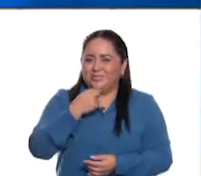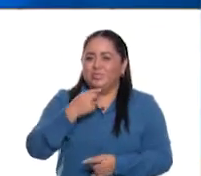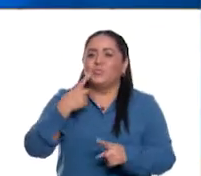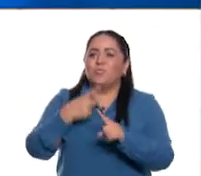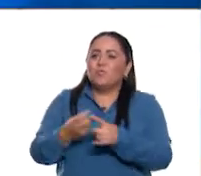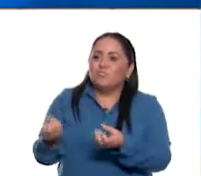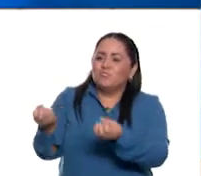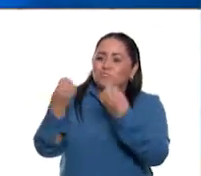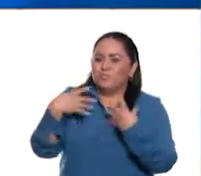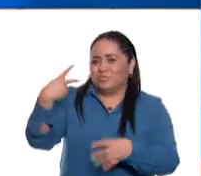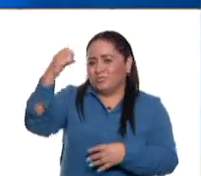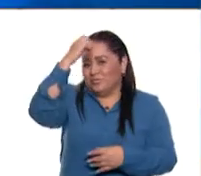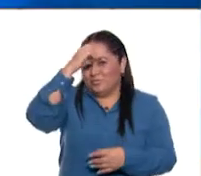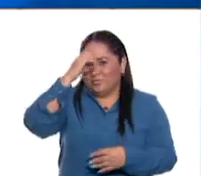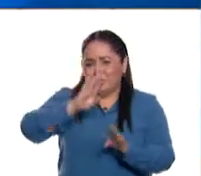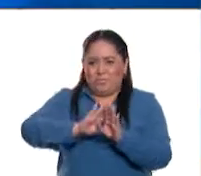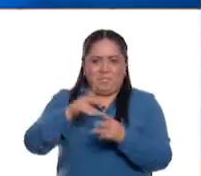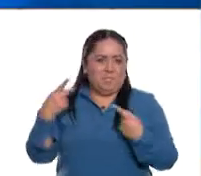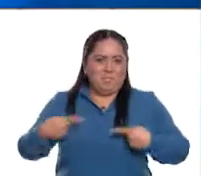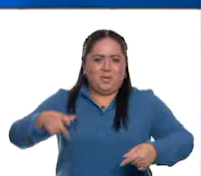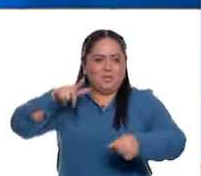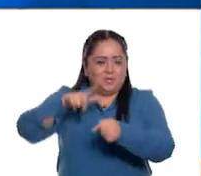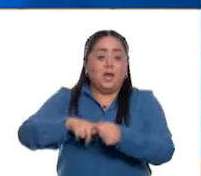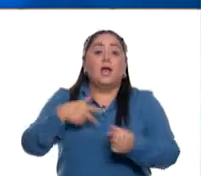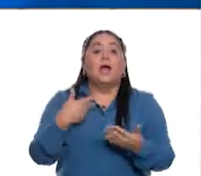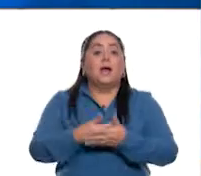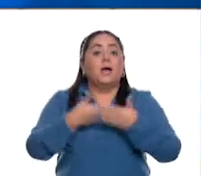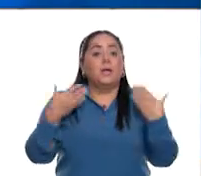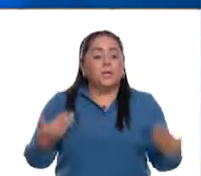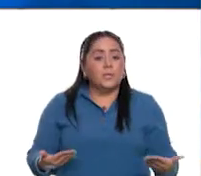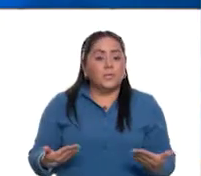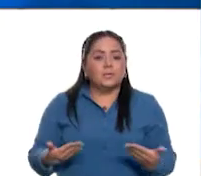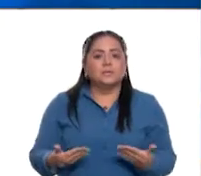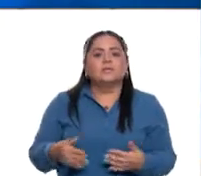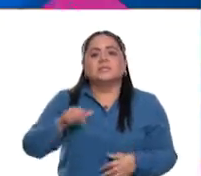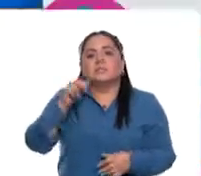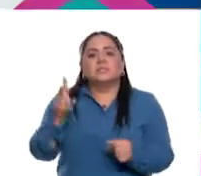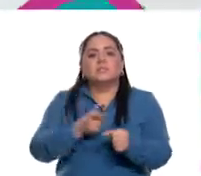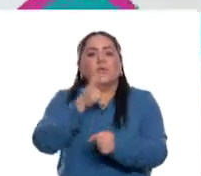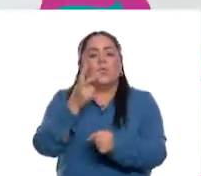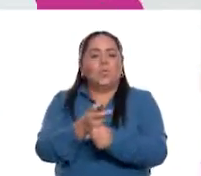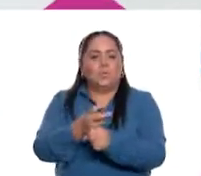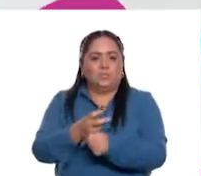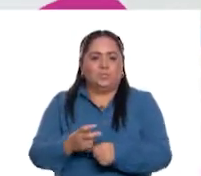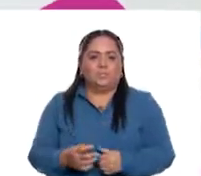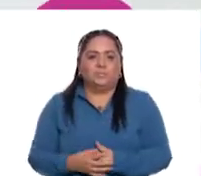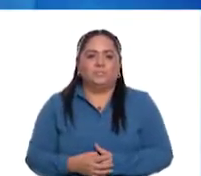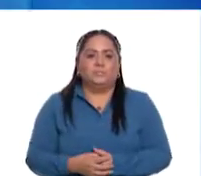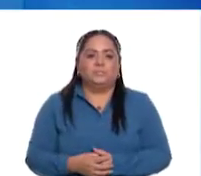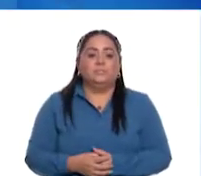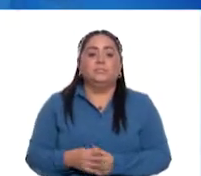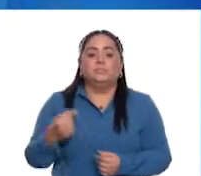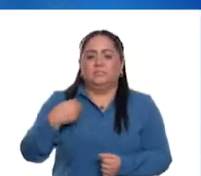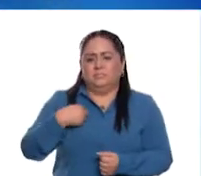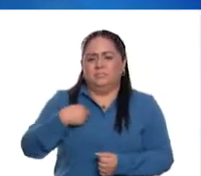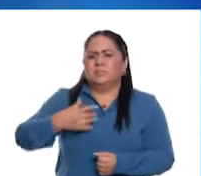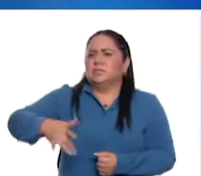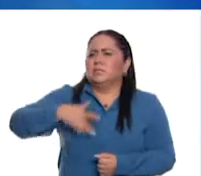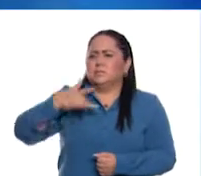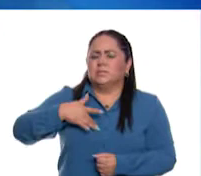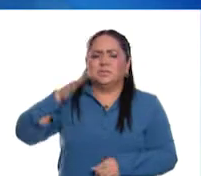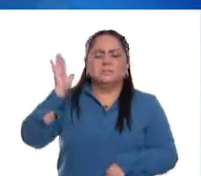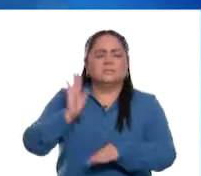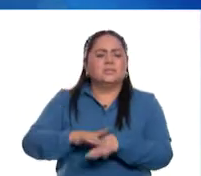por compartirnos sus logros personales. Ahora vamos a nuestro segundo enlace. El logro que me hace sentir